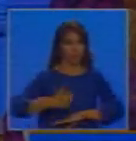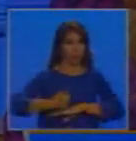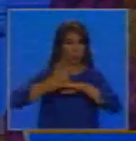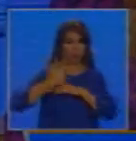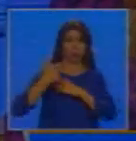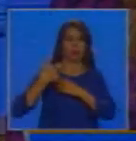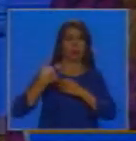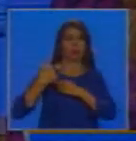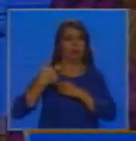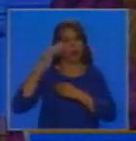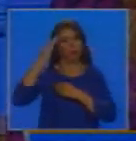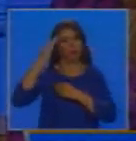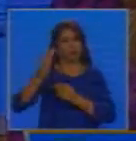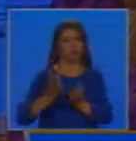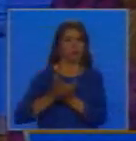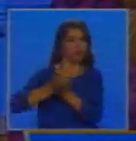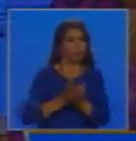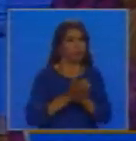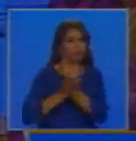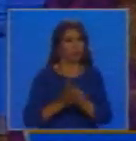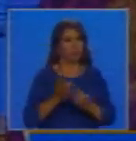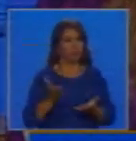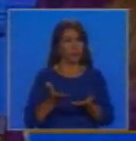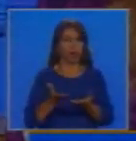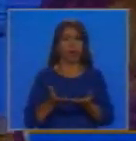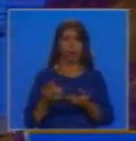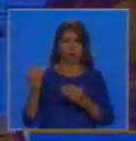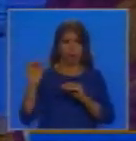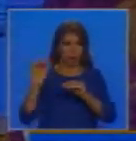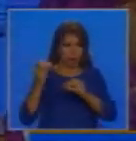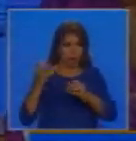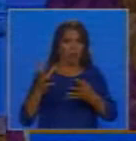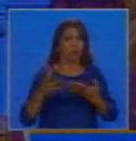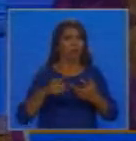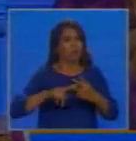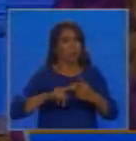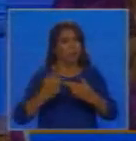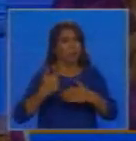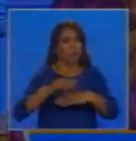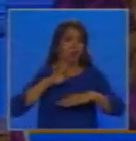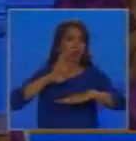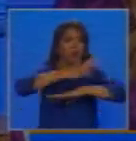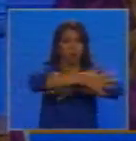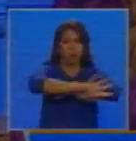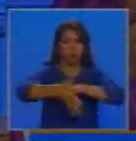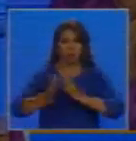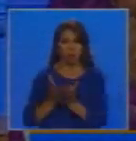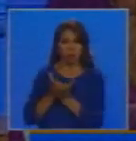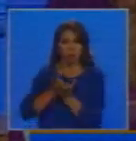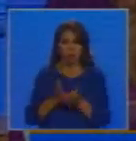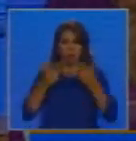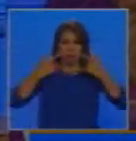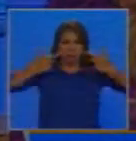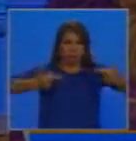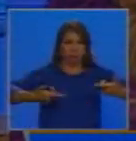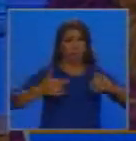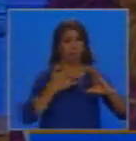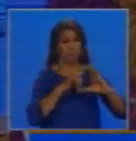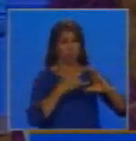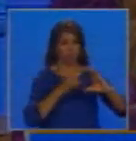la Armada Nacional reforzó los patrullajes en el mar. Sucede esto después de que pescadores de Anconcito en la provincia de Santa Elena